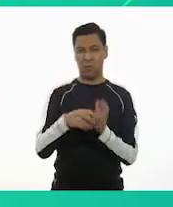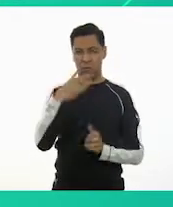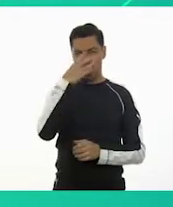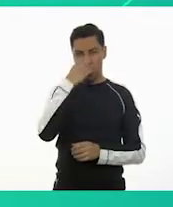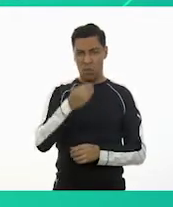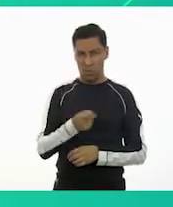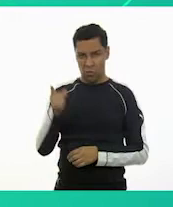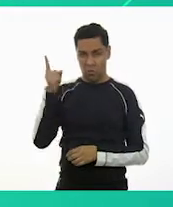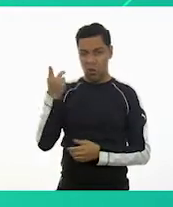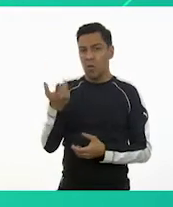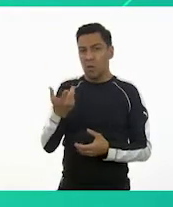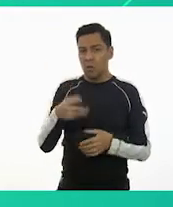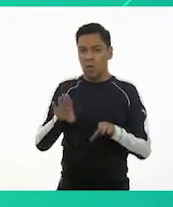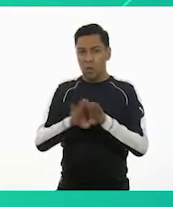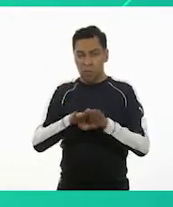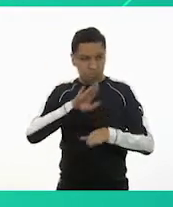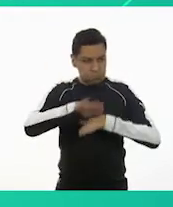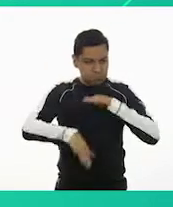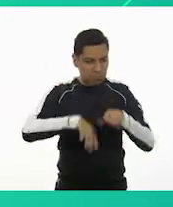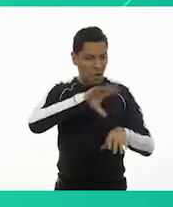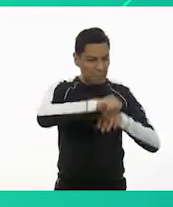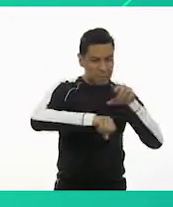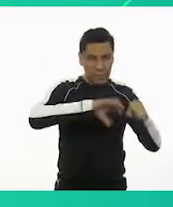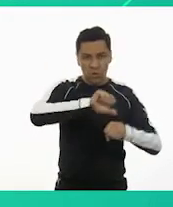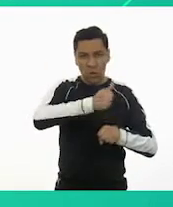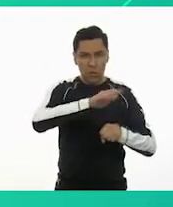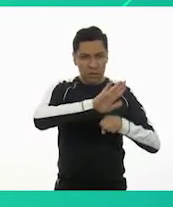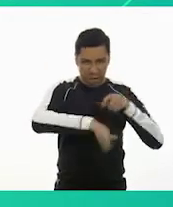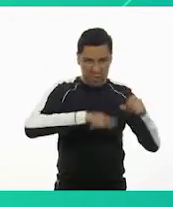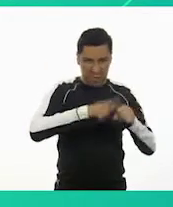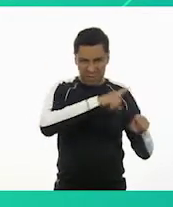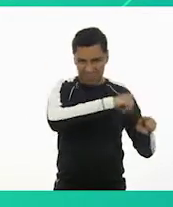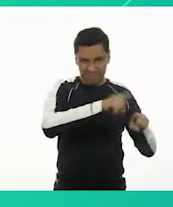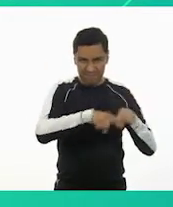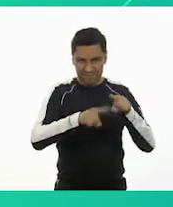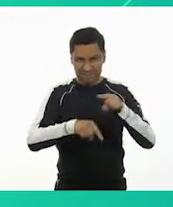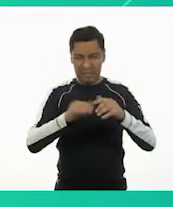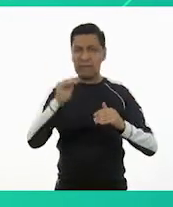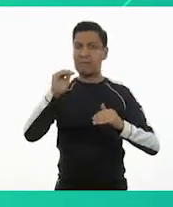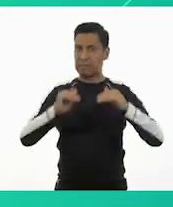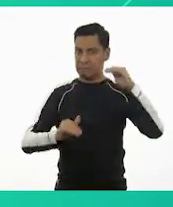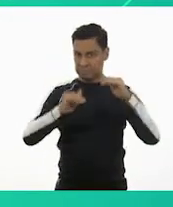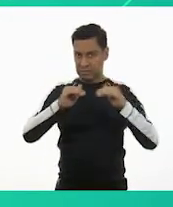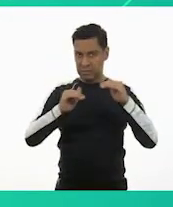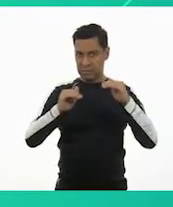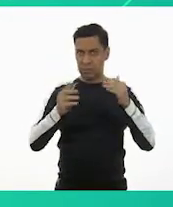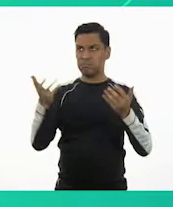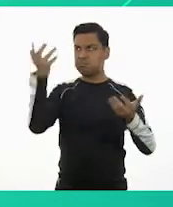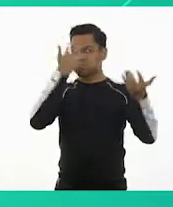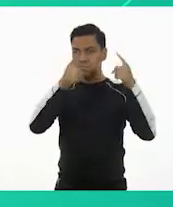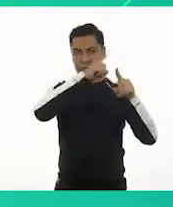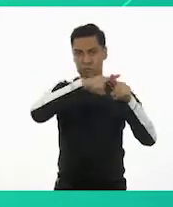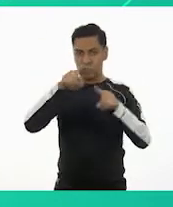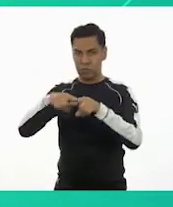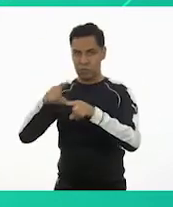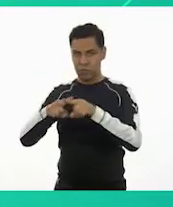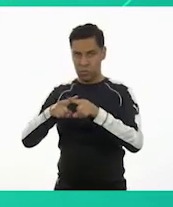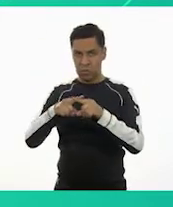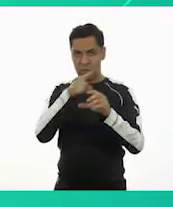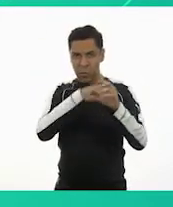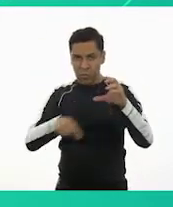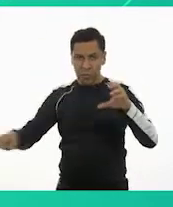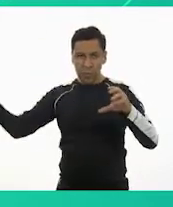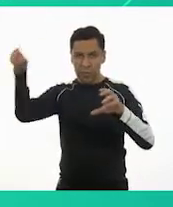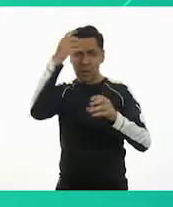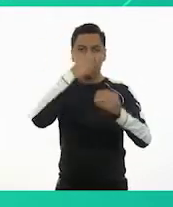depredador que lo que se busca con su conservación es el equilibrio ecológico, ya que mantiene equilibrada la cadena